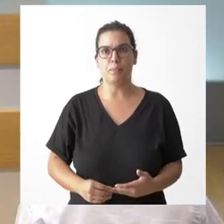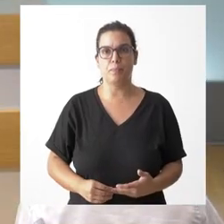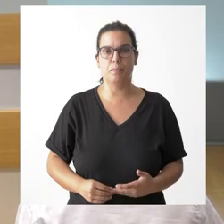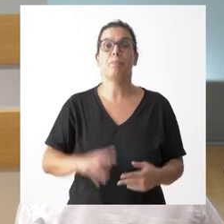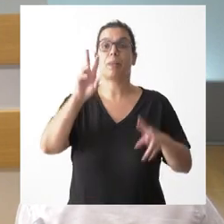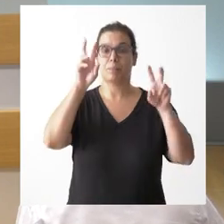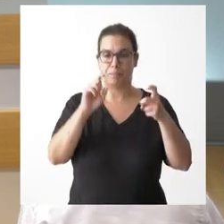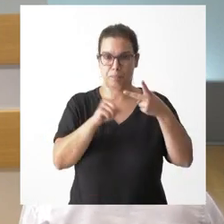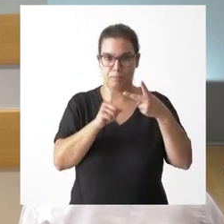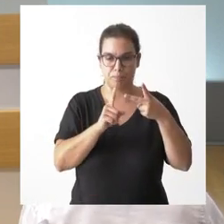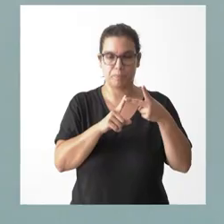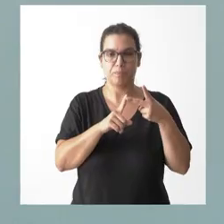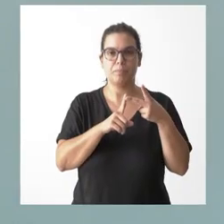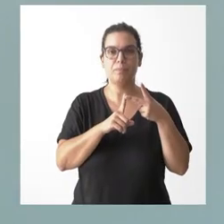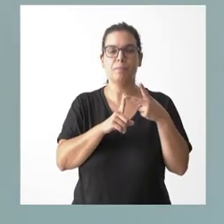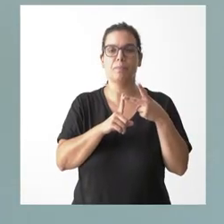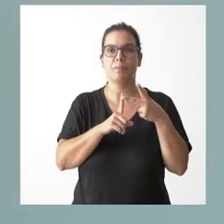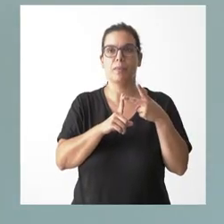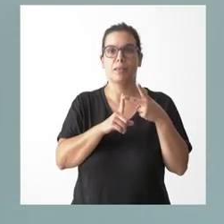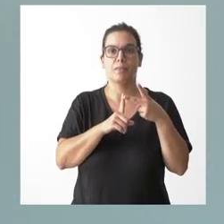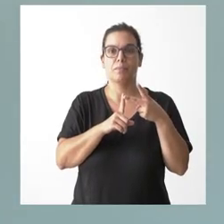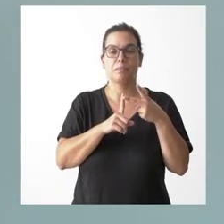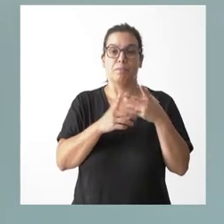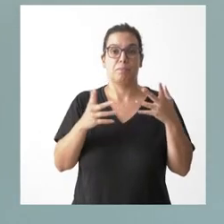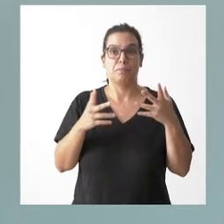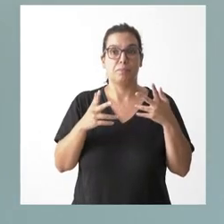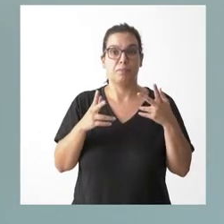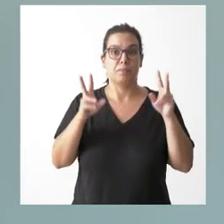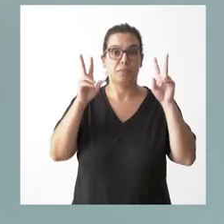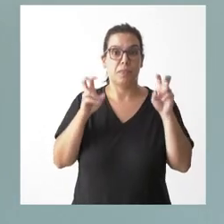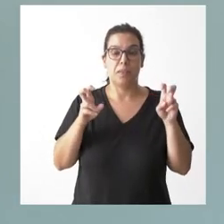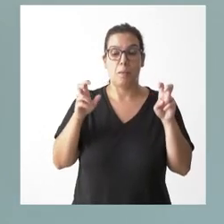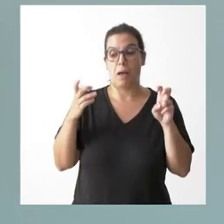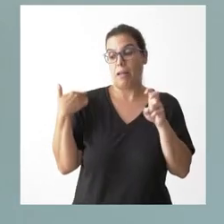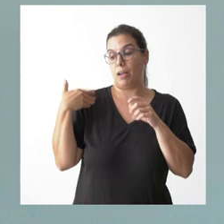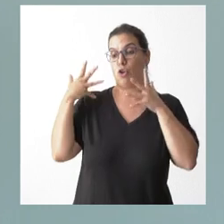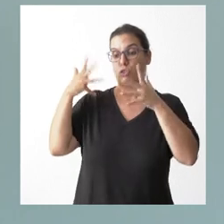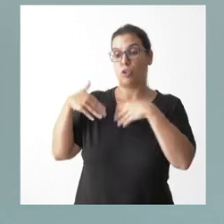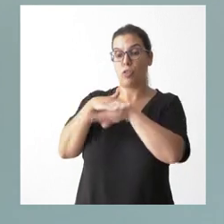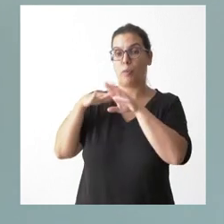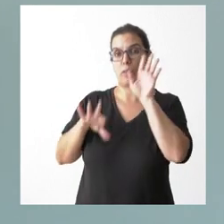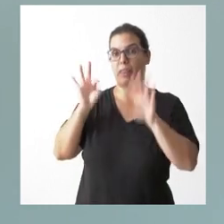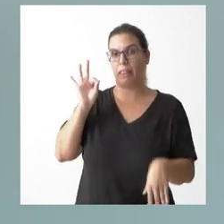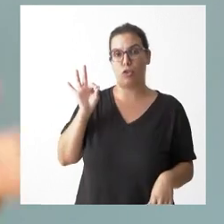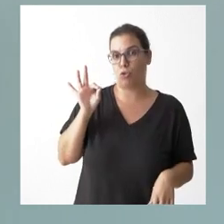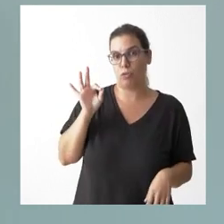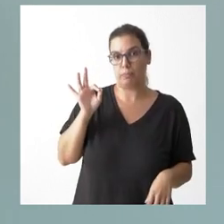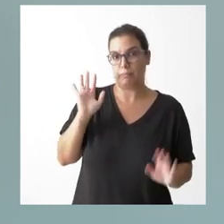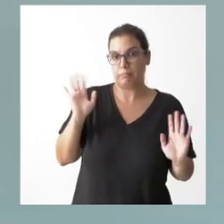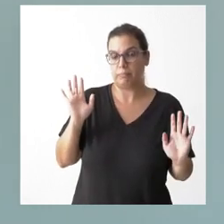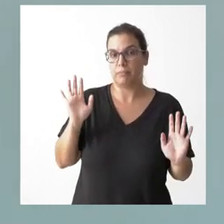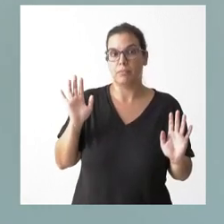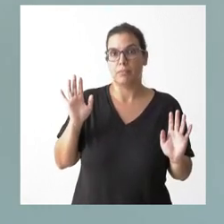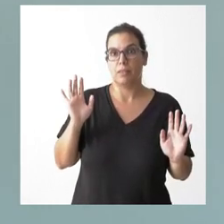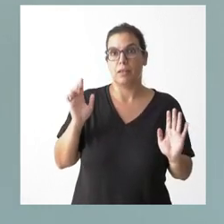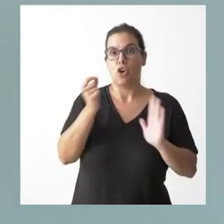Y sobre el segundo aspecto que me plantea, no es una cuestión sobre la que hayamos tomado ninguna decisión en el Consejo de Gobierno y tampoco iba en el